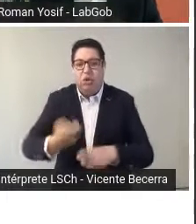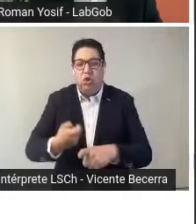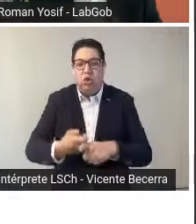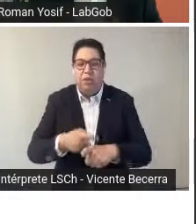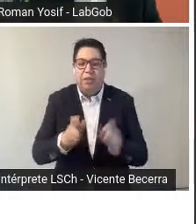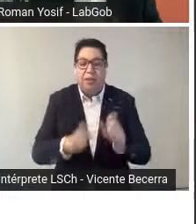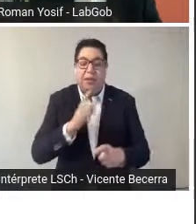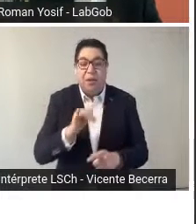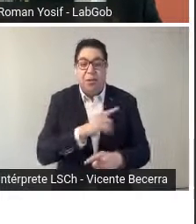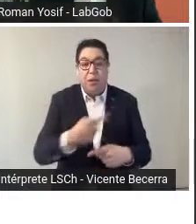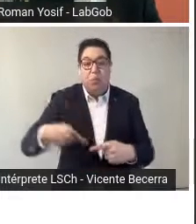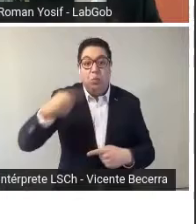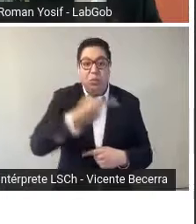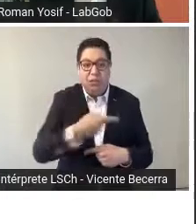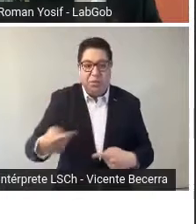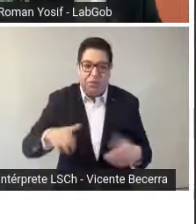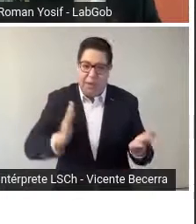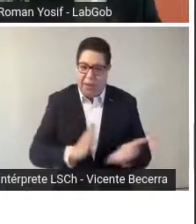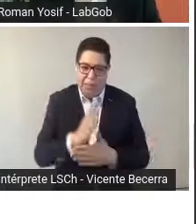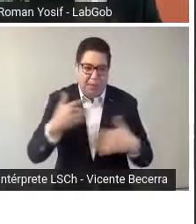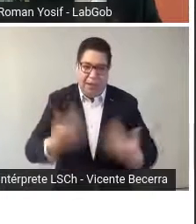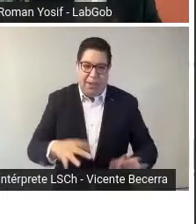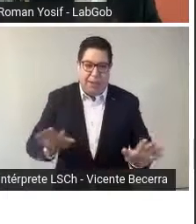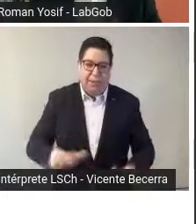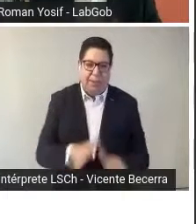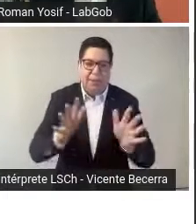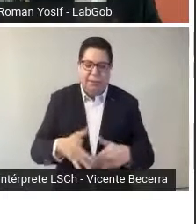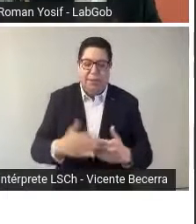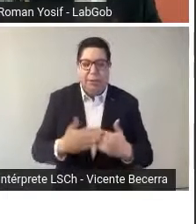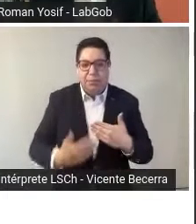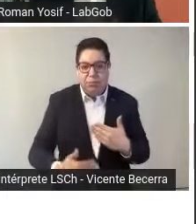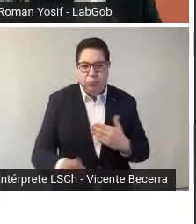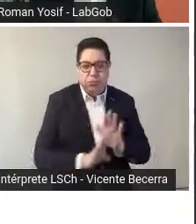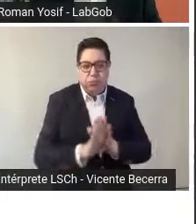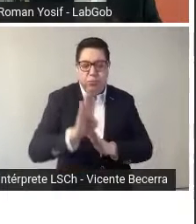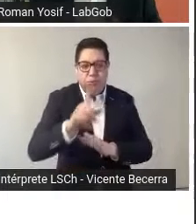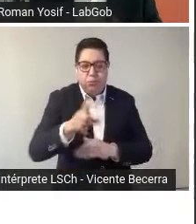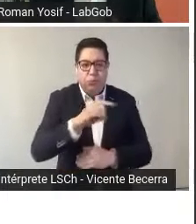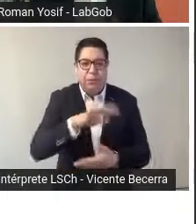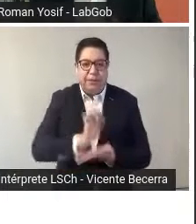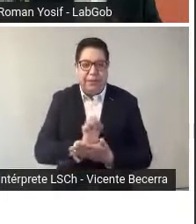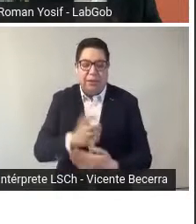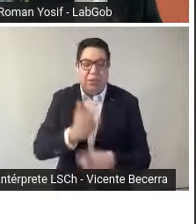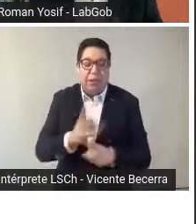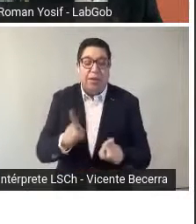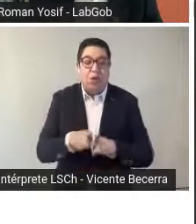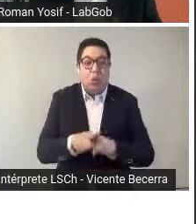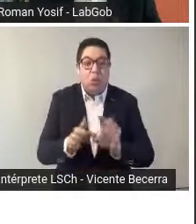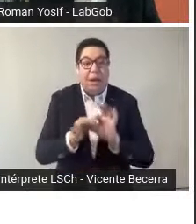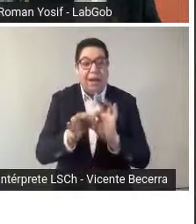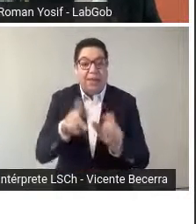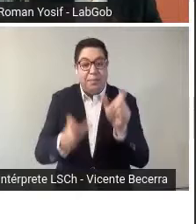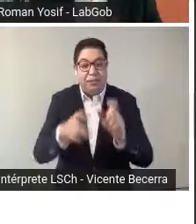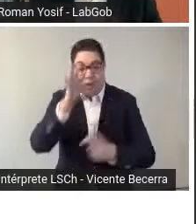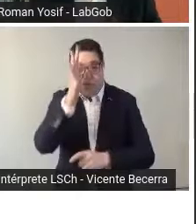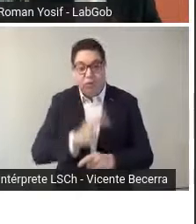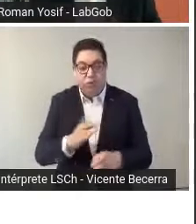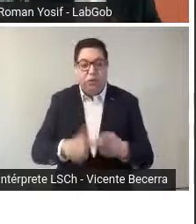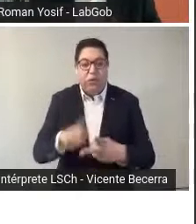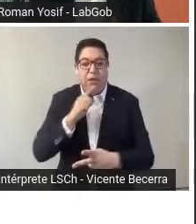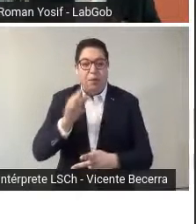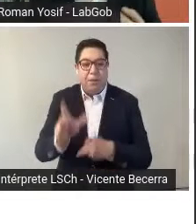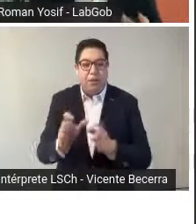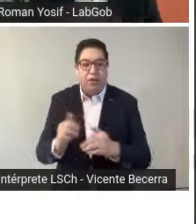la próxima semana desde ya para seguir acelerando la transformación del Estado. Quiero agradecer a los funcionarios públicos, a las